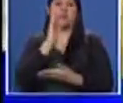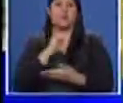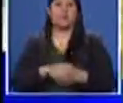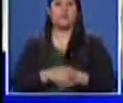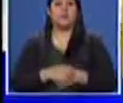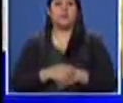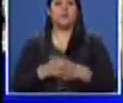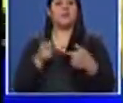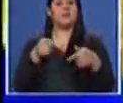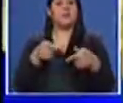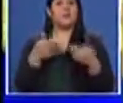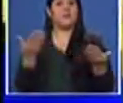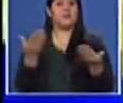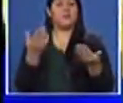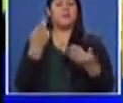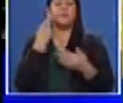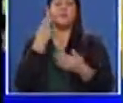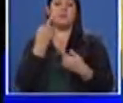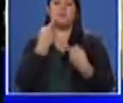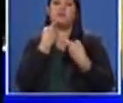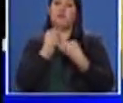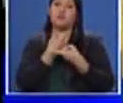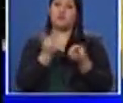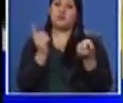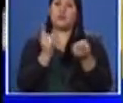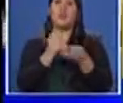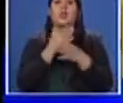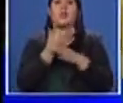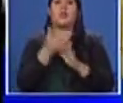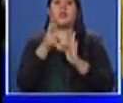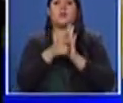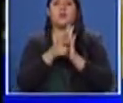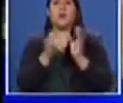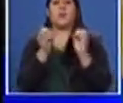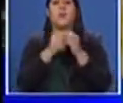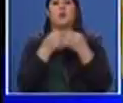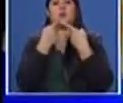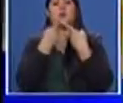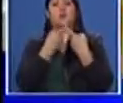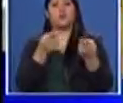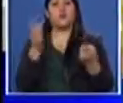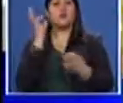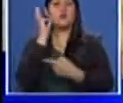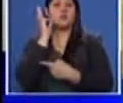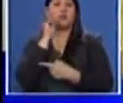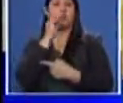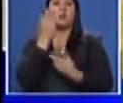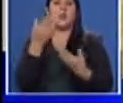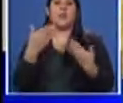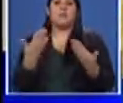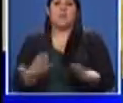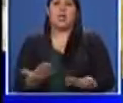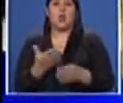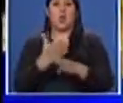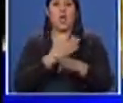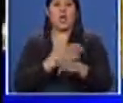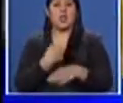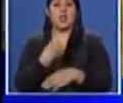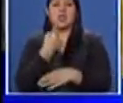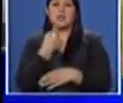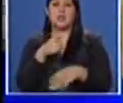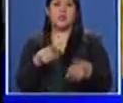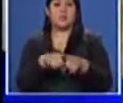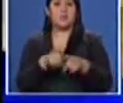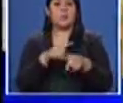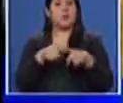Y el hecho se sale a la luz después de que se viralizara otro video en el que una mujer ataca a un vigilante en Milagro, como lo estábamos contando minutos antes. En